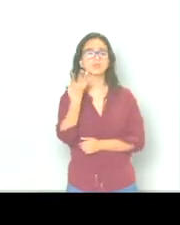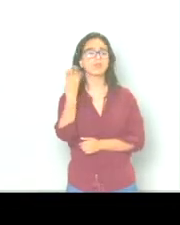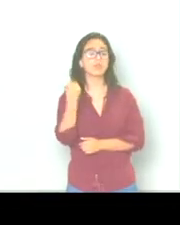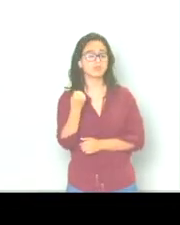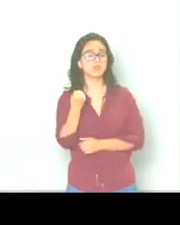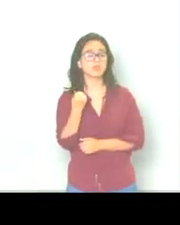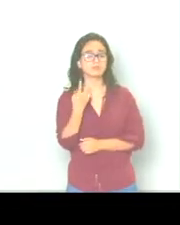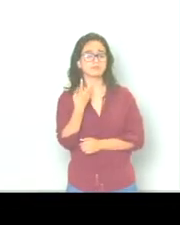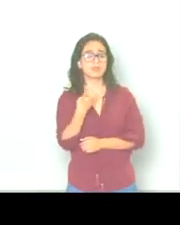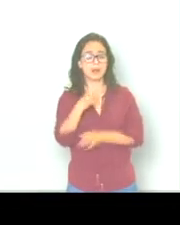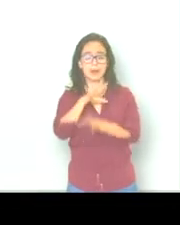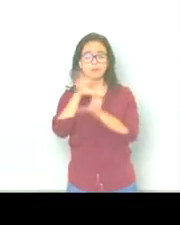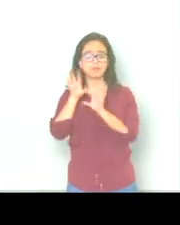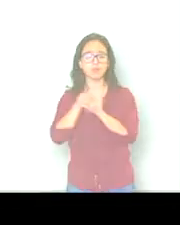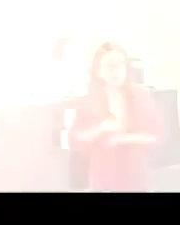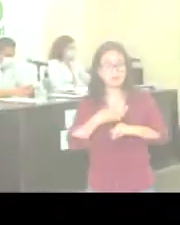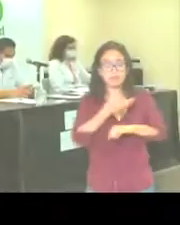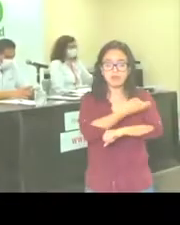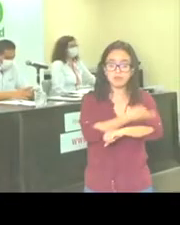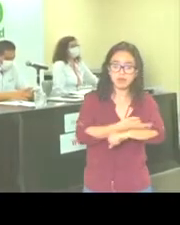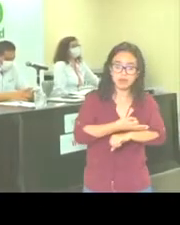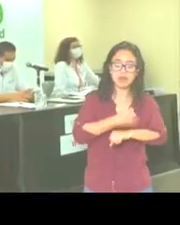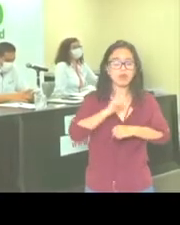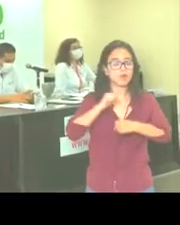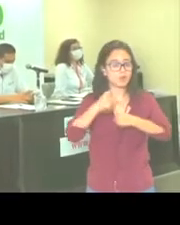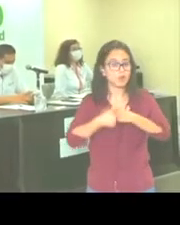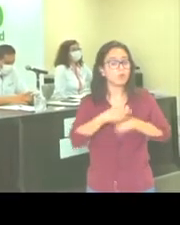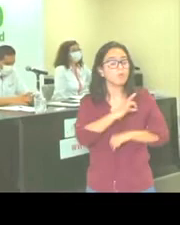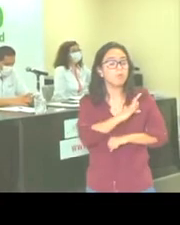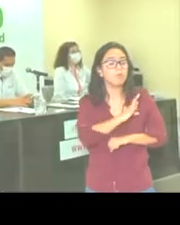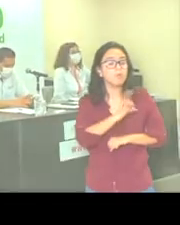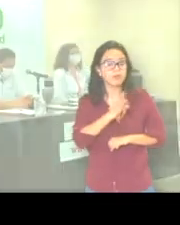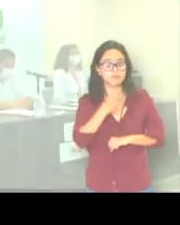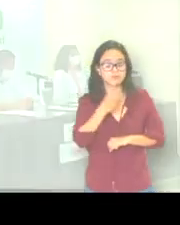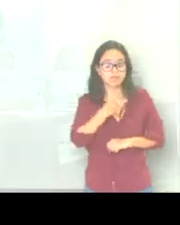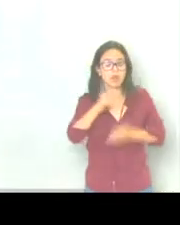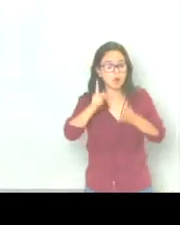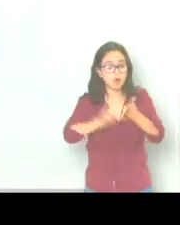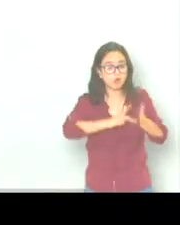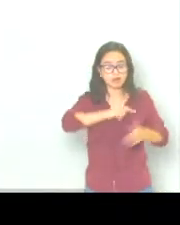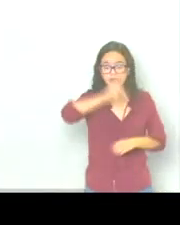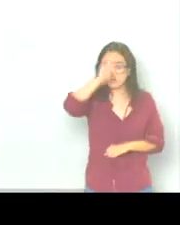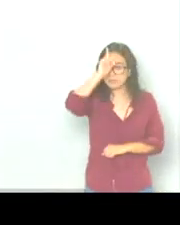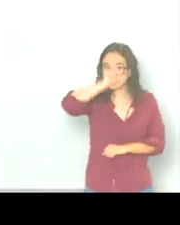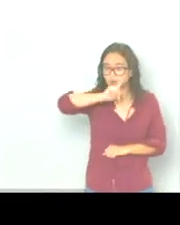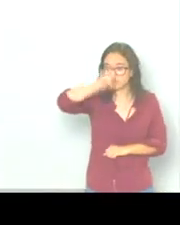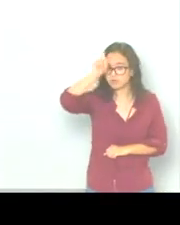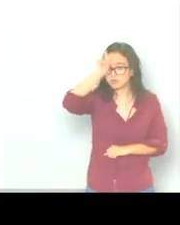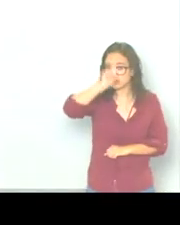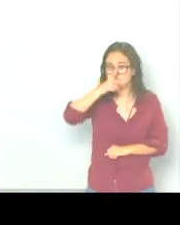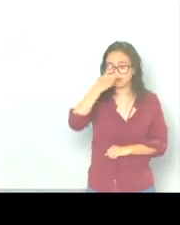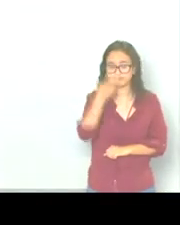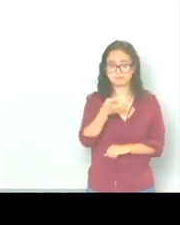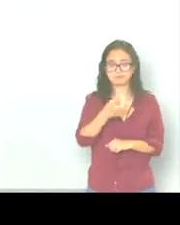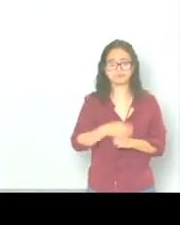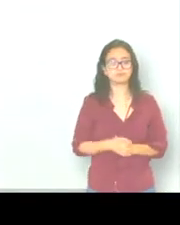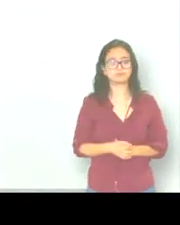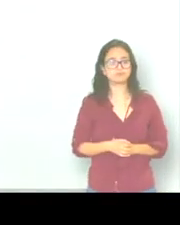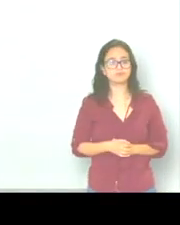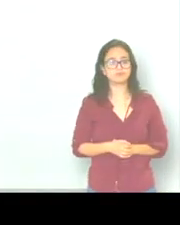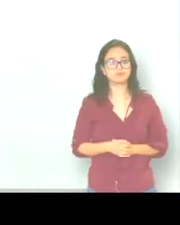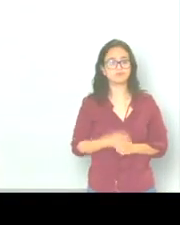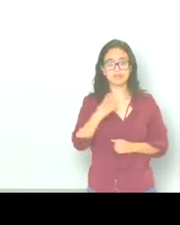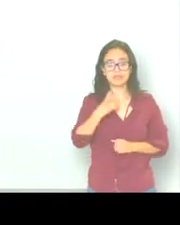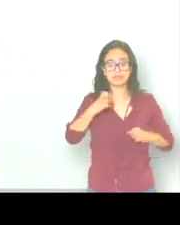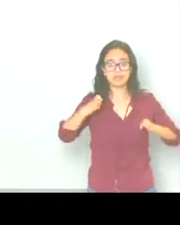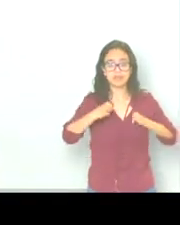26.859 de forma acumulada. Volvemos a recomendar y volvemos a comentar esta parte de la alerta